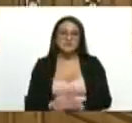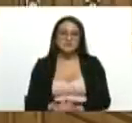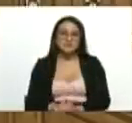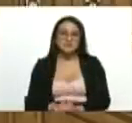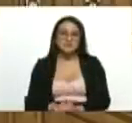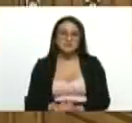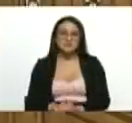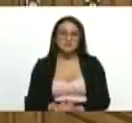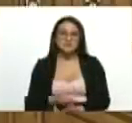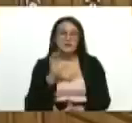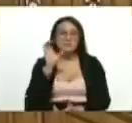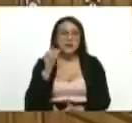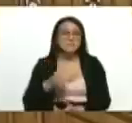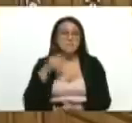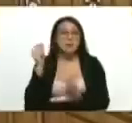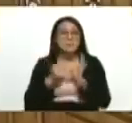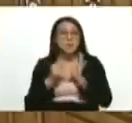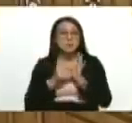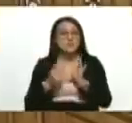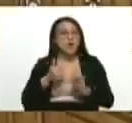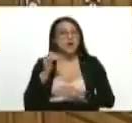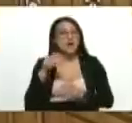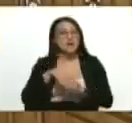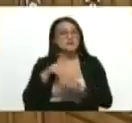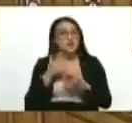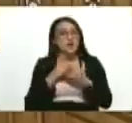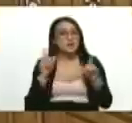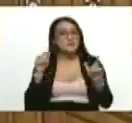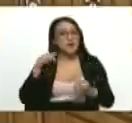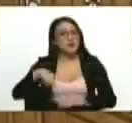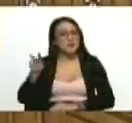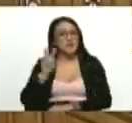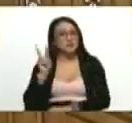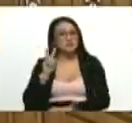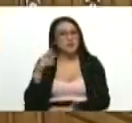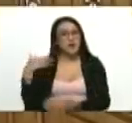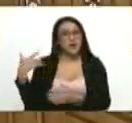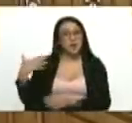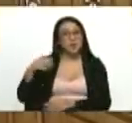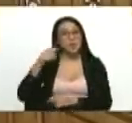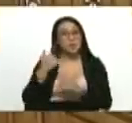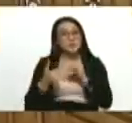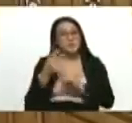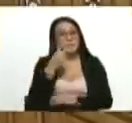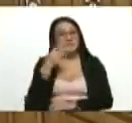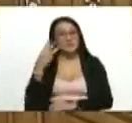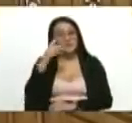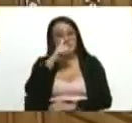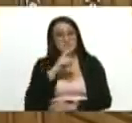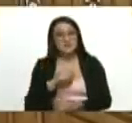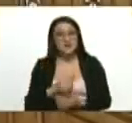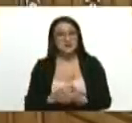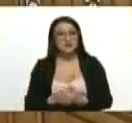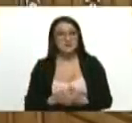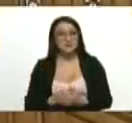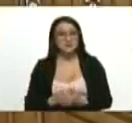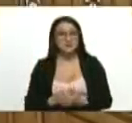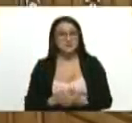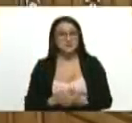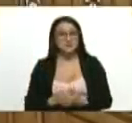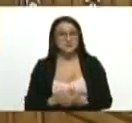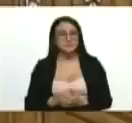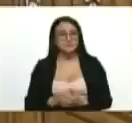Este es el país donde mayor cantidad de elecciones libres se han hecho en los últimos 23 años. De forma que